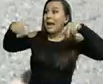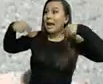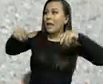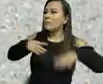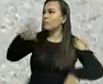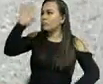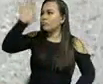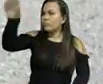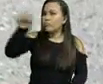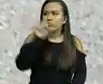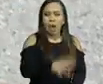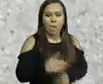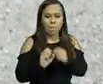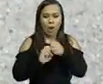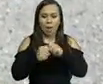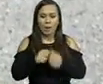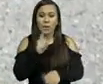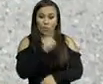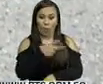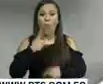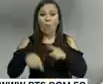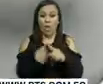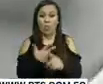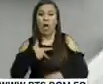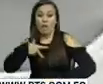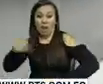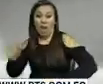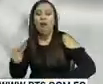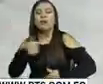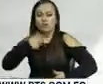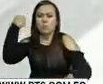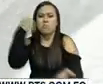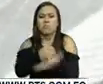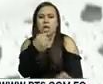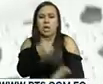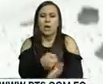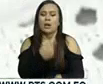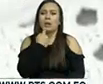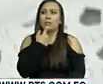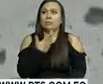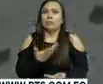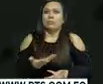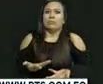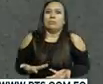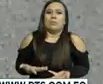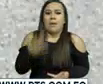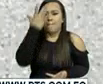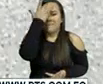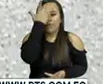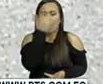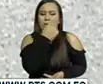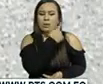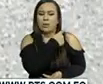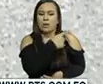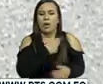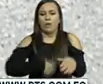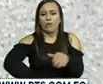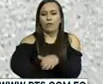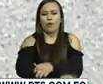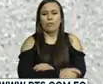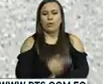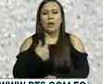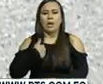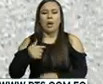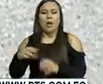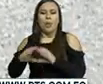buscaron para hacerle el problema me dijeron que a la hora la salida la iban a golpear le van a lastimar el problema que se da porque la chica estaba jugando pelota y el curso